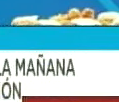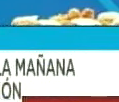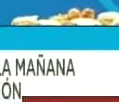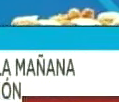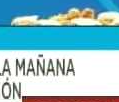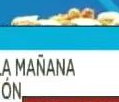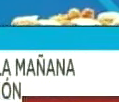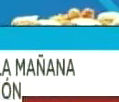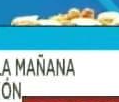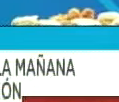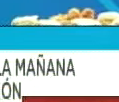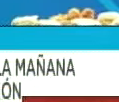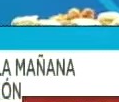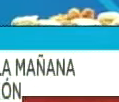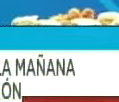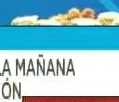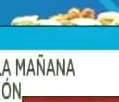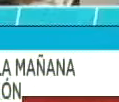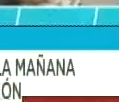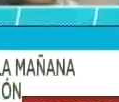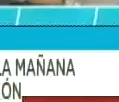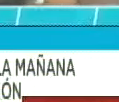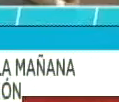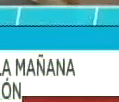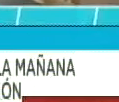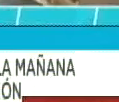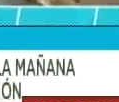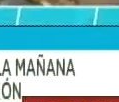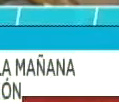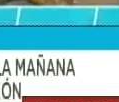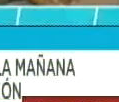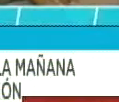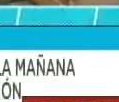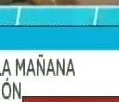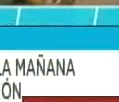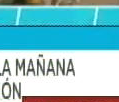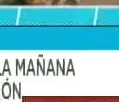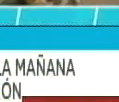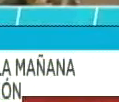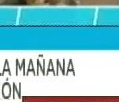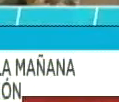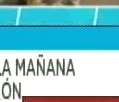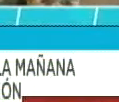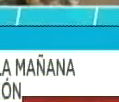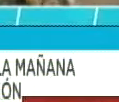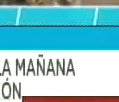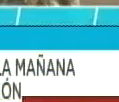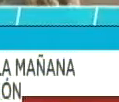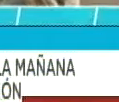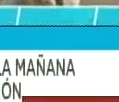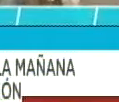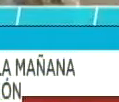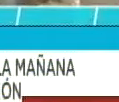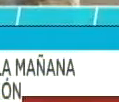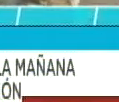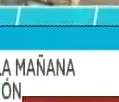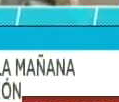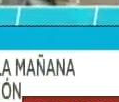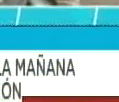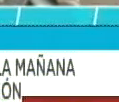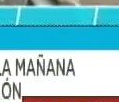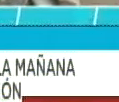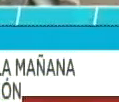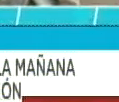66.634 cultores y cultoras, todos pertenecientes a nuestra cultura.